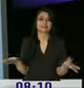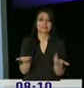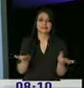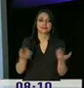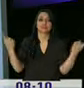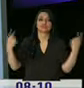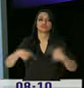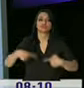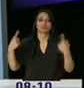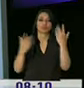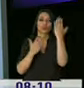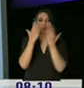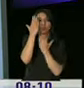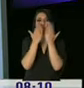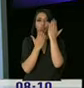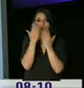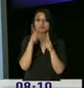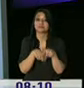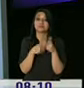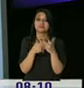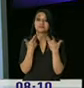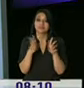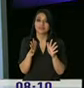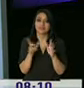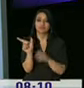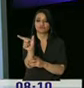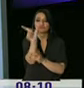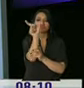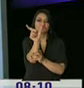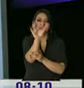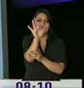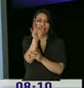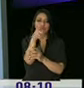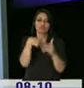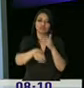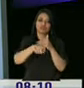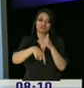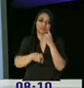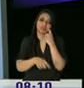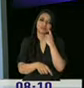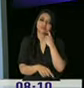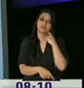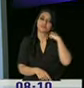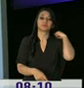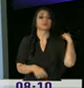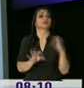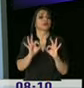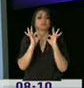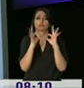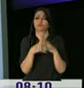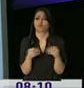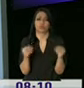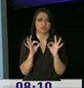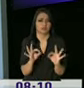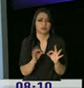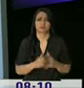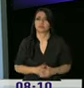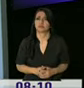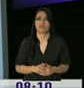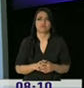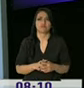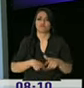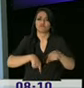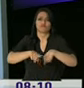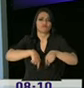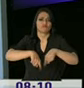Ahora empiezan los taxis a moverse. Yo había dicho hace un momento que los taxis es una excelente, en un momento, el jueves o el viernes